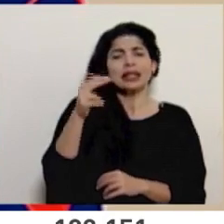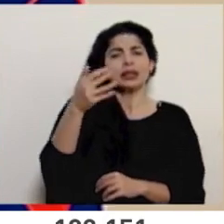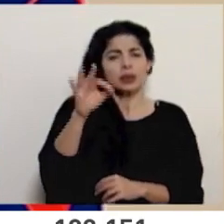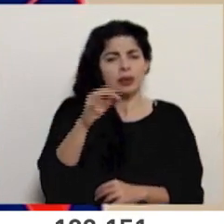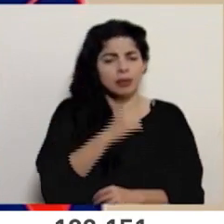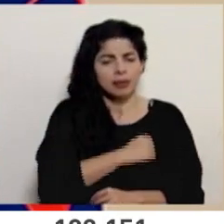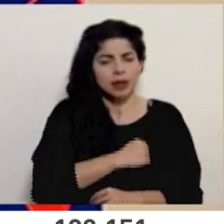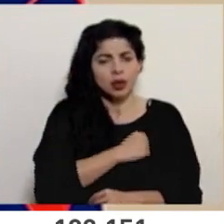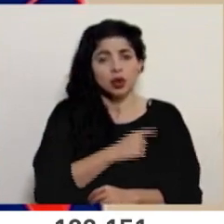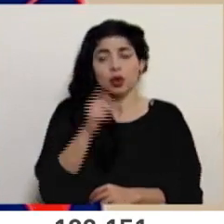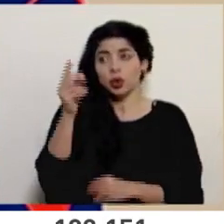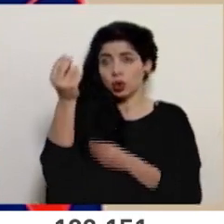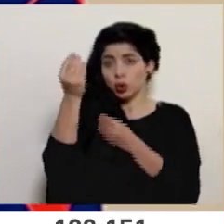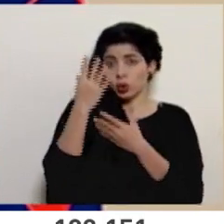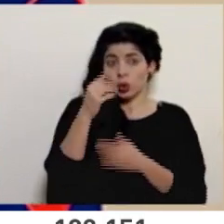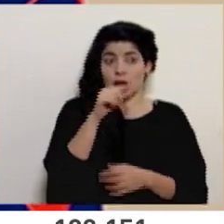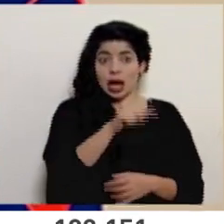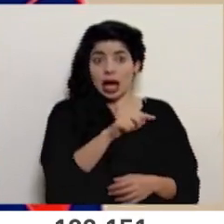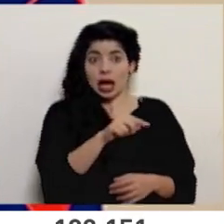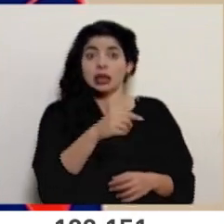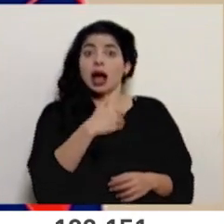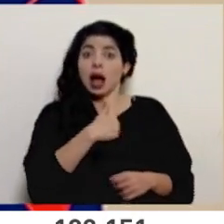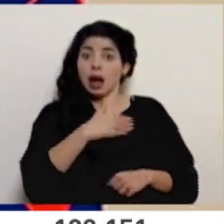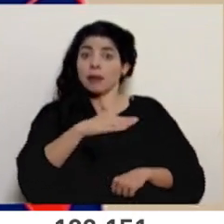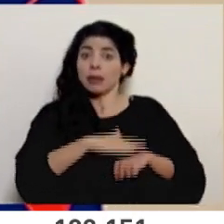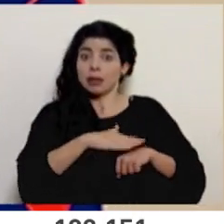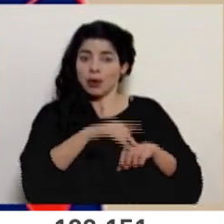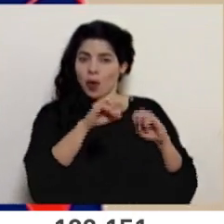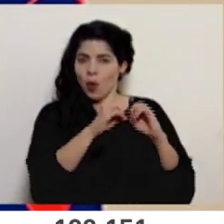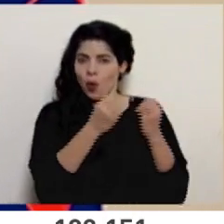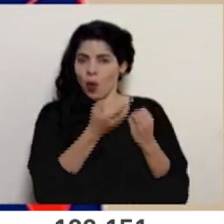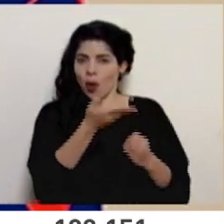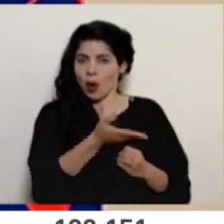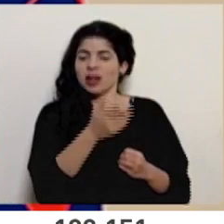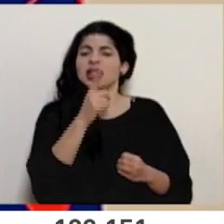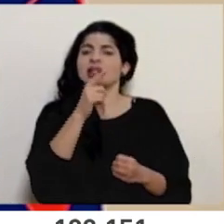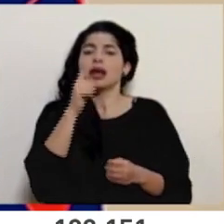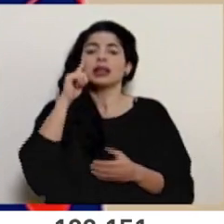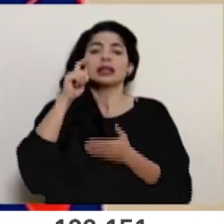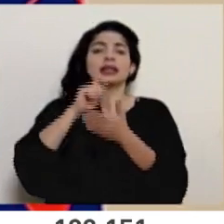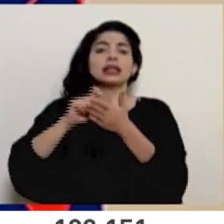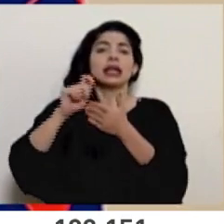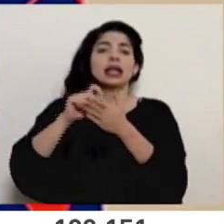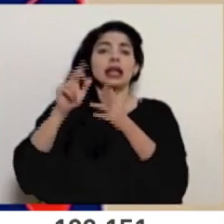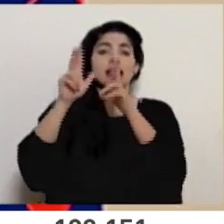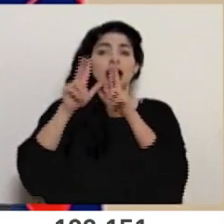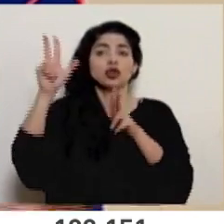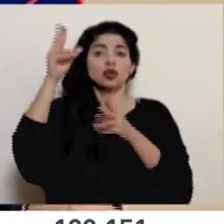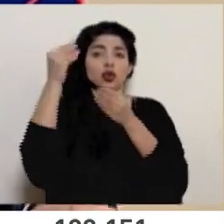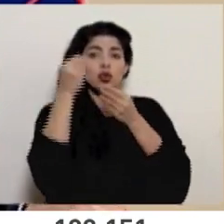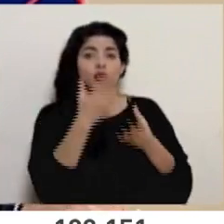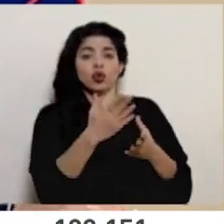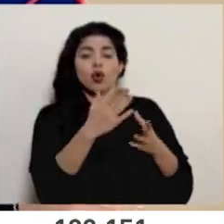2019, de esa acreditación que se le había otorgado por la Secretaría de